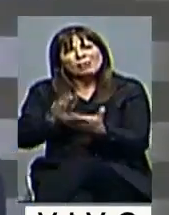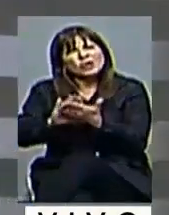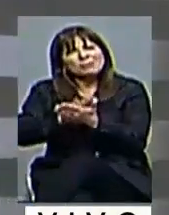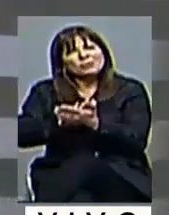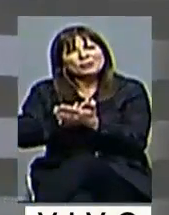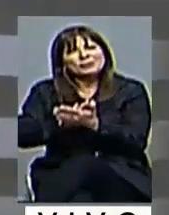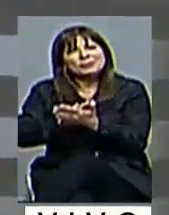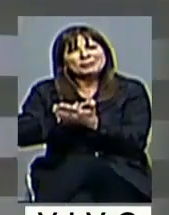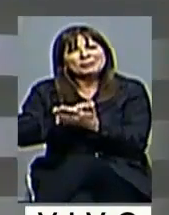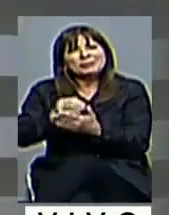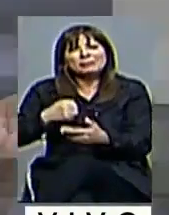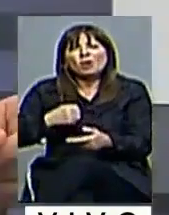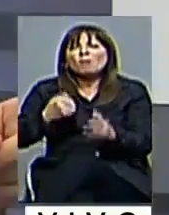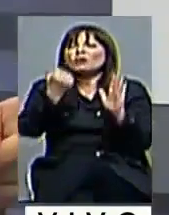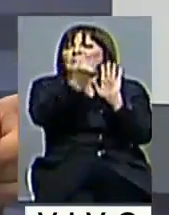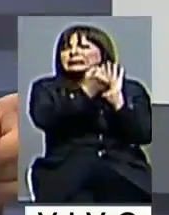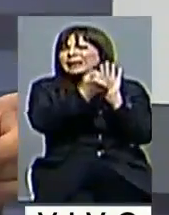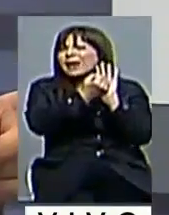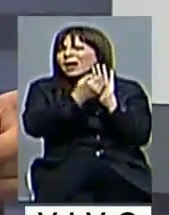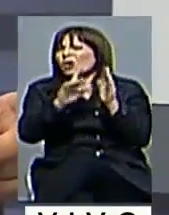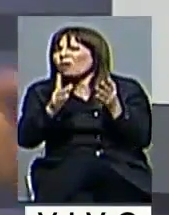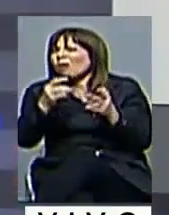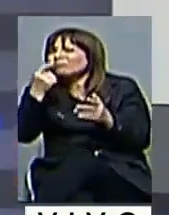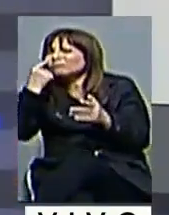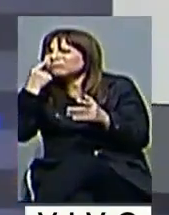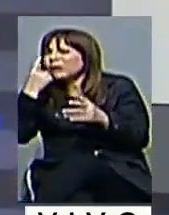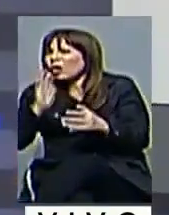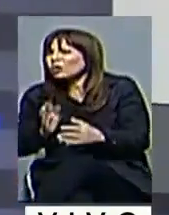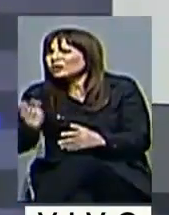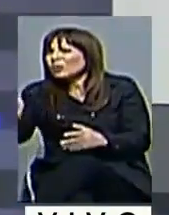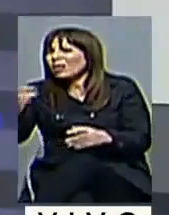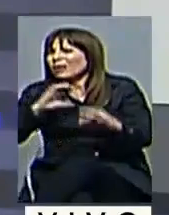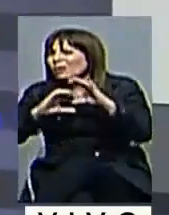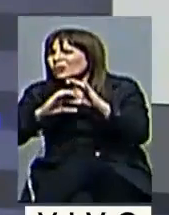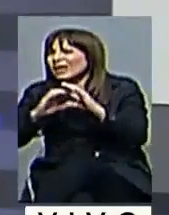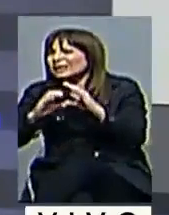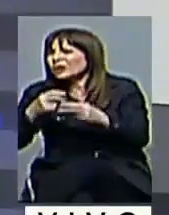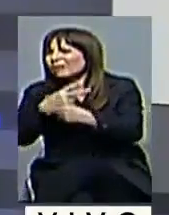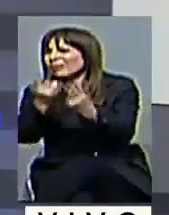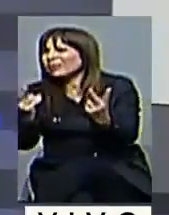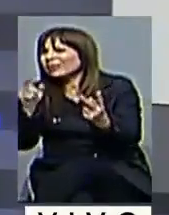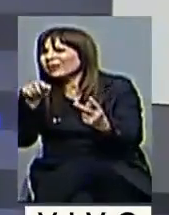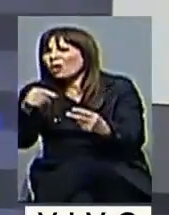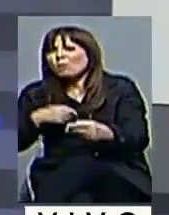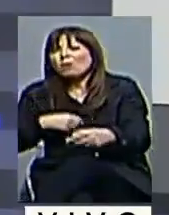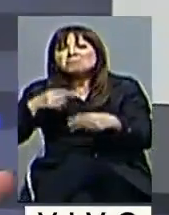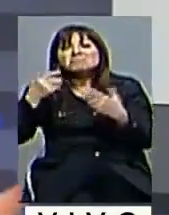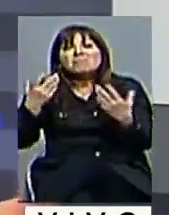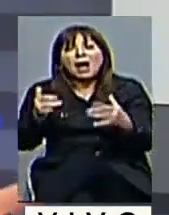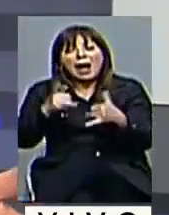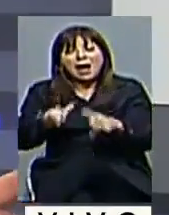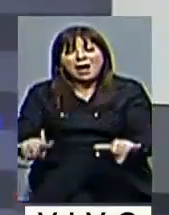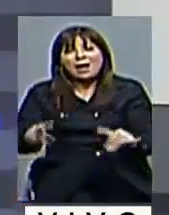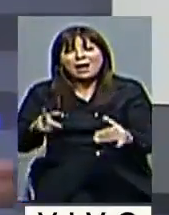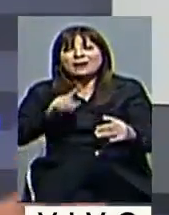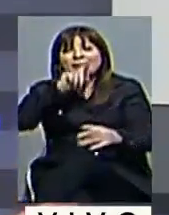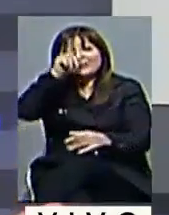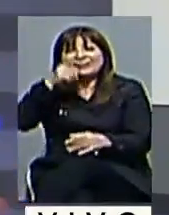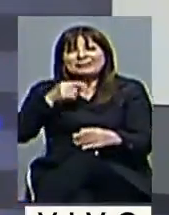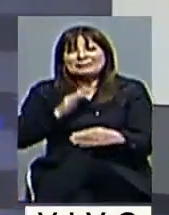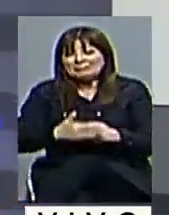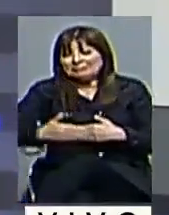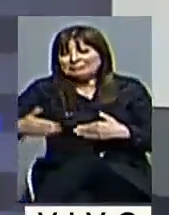muchas ideas de ello. Bueno, hay que dar la señal de continuidad en términos comunicacionales. Por lo tanto, te digo, si se instala como tradición de aquí en 100 años más estamos en lo mismo,